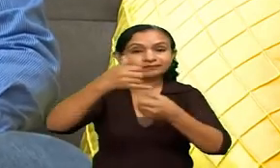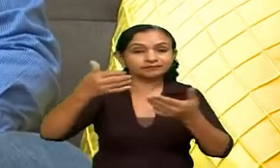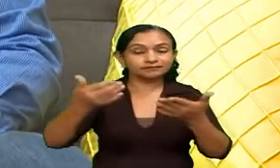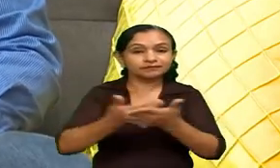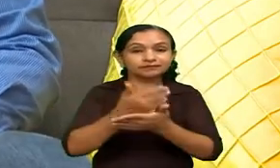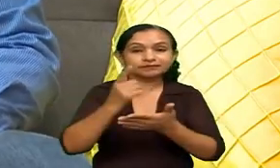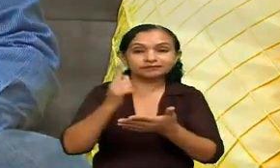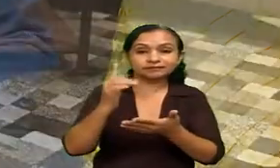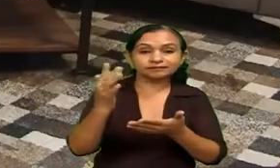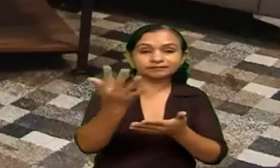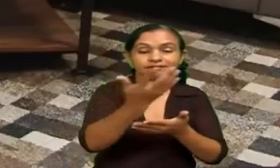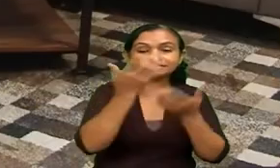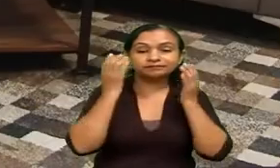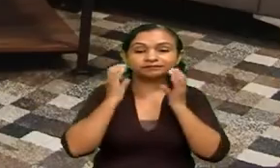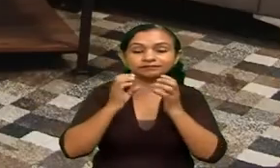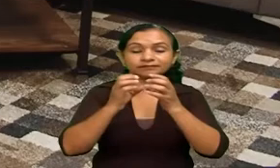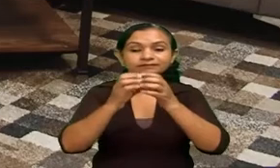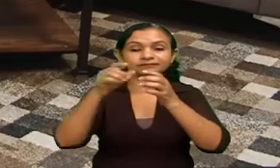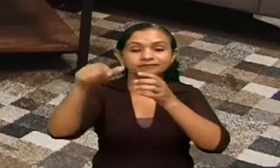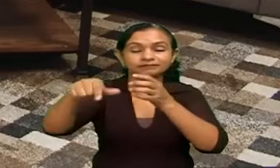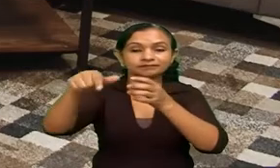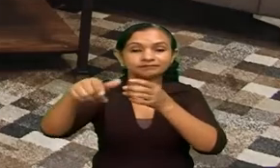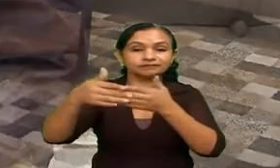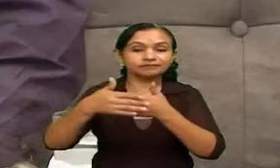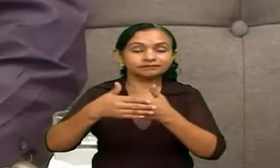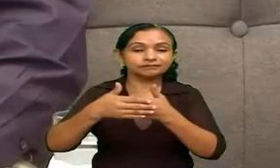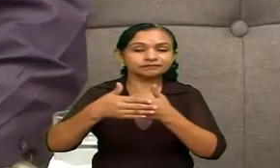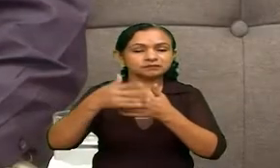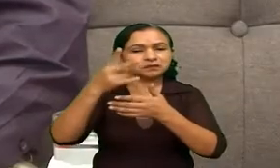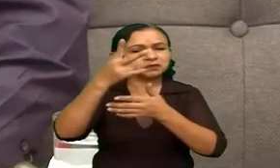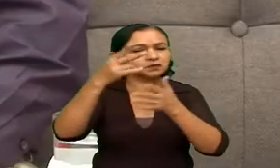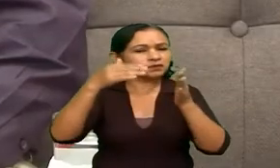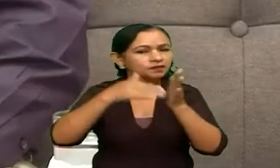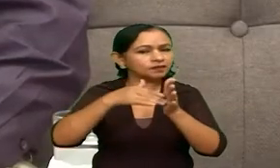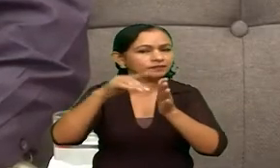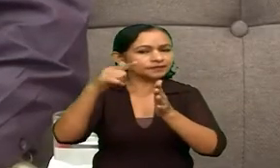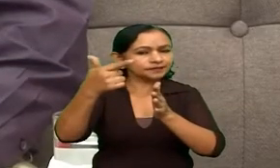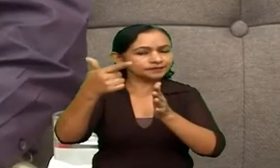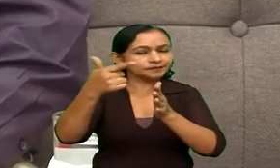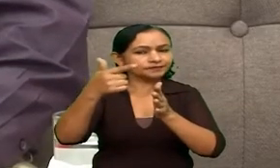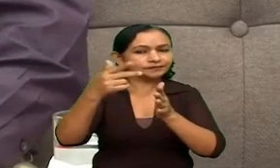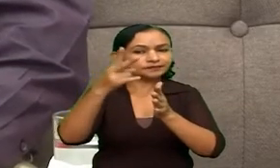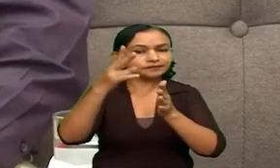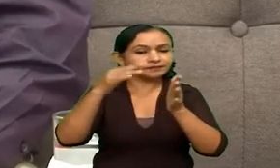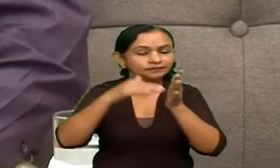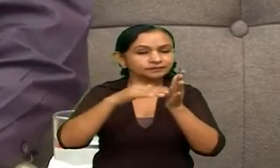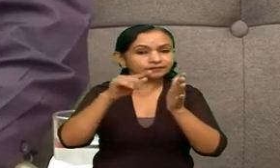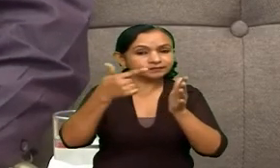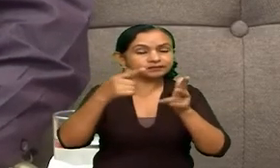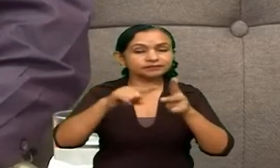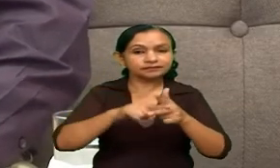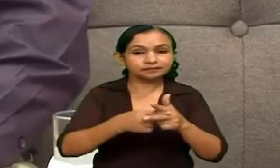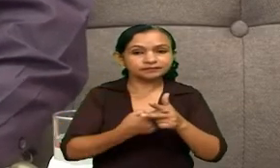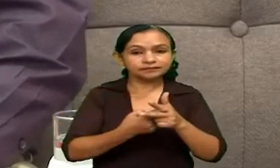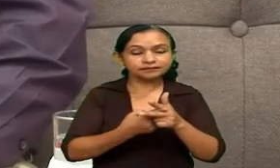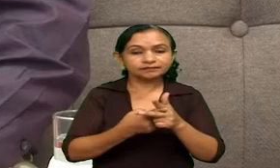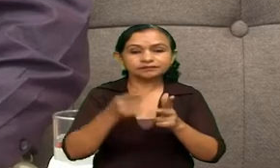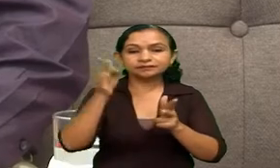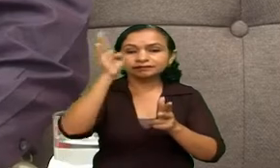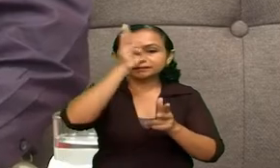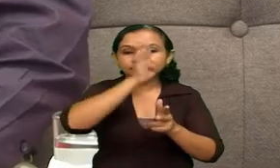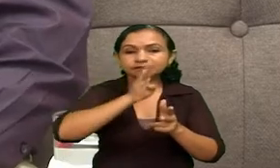como toda la costa Caribe, en el 2007, a inicio del 2007, solo